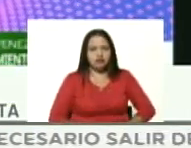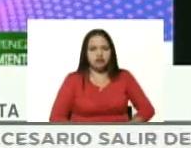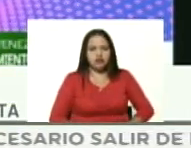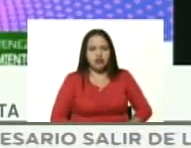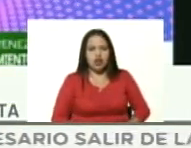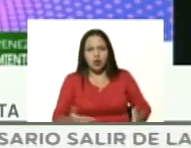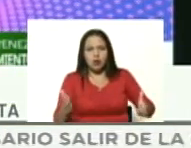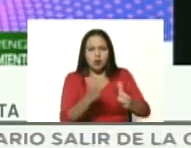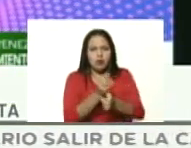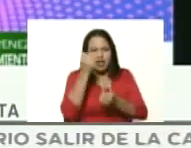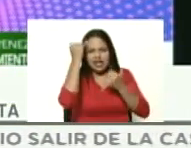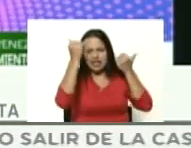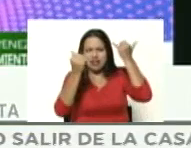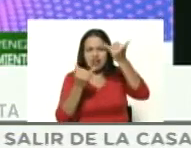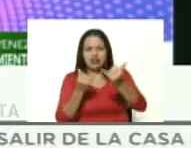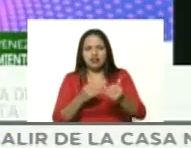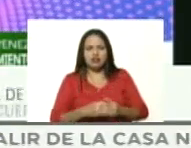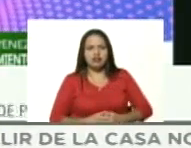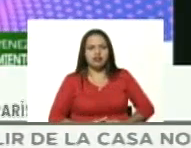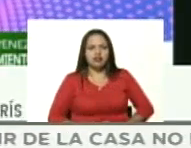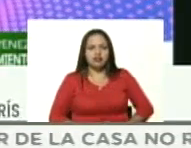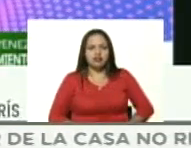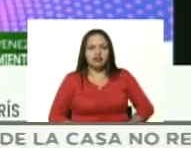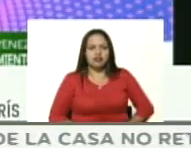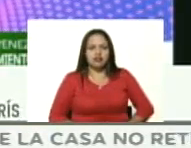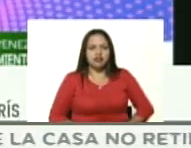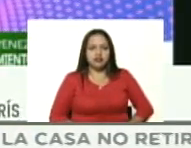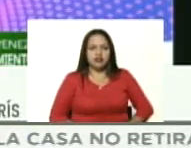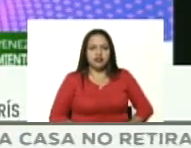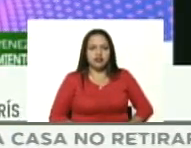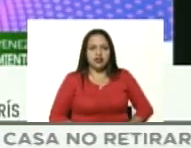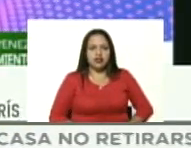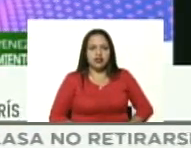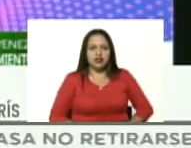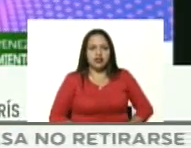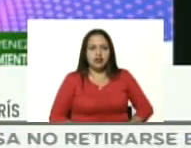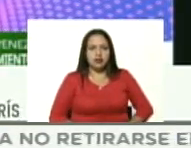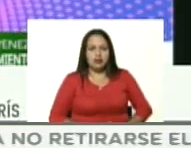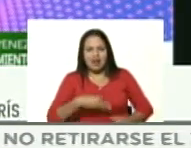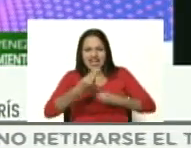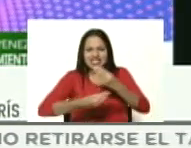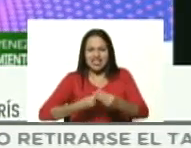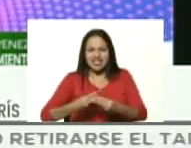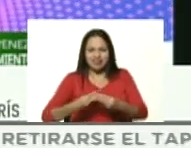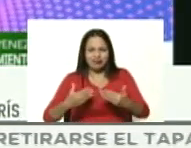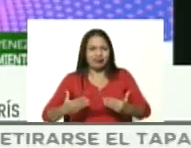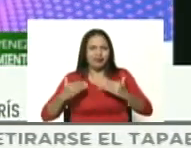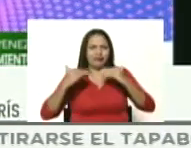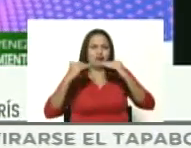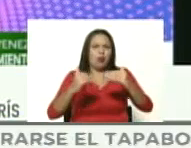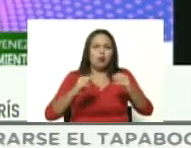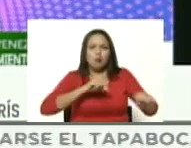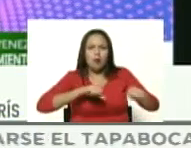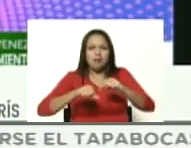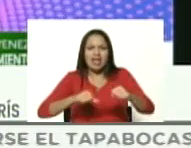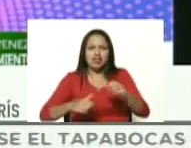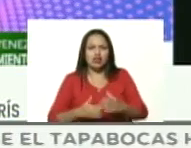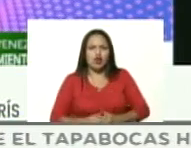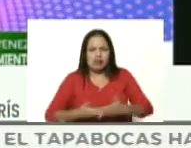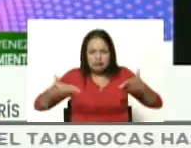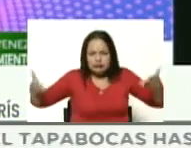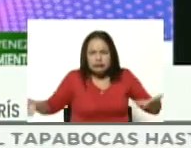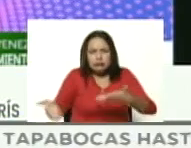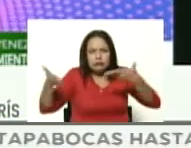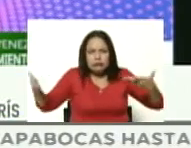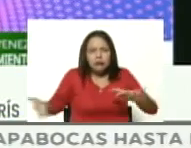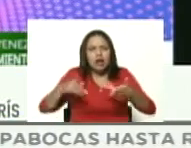Retomar la iniciativa para levantar un gran movimiento de presión para un gran cambio del